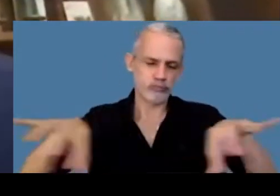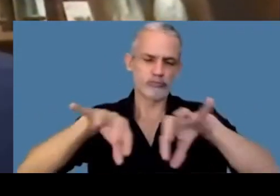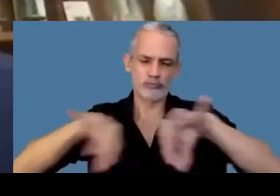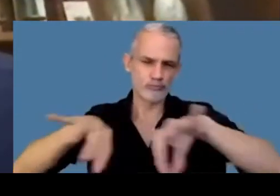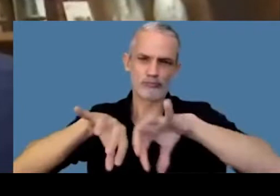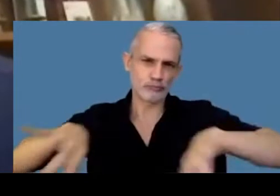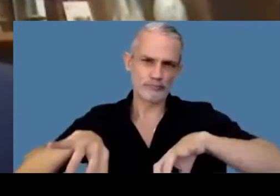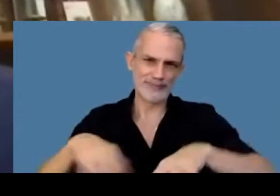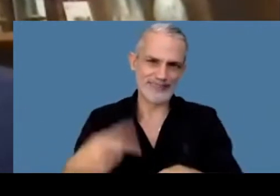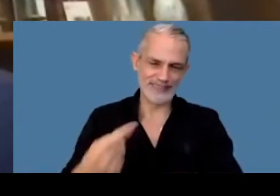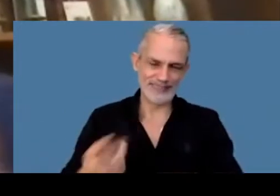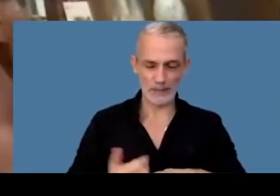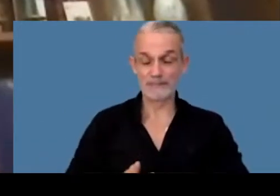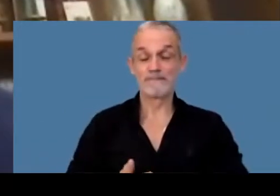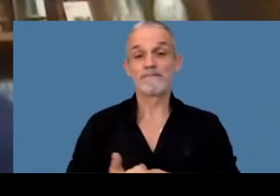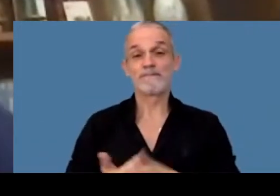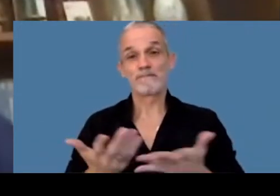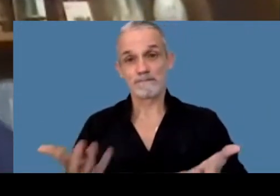Bien, con lo cual,